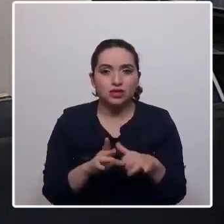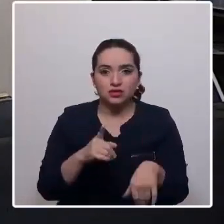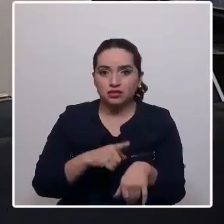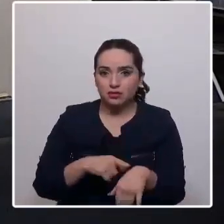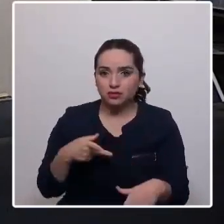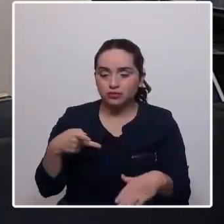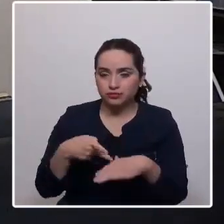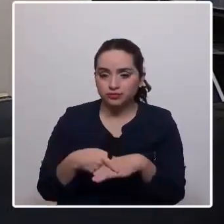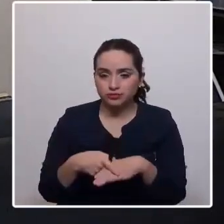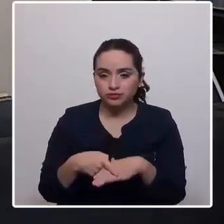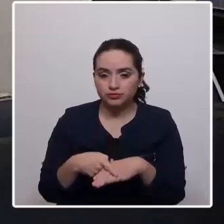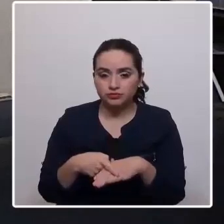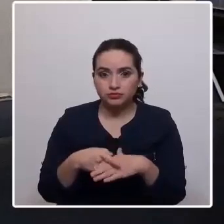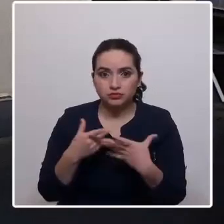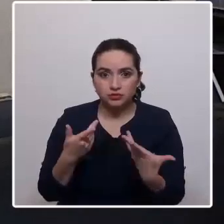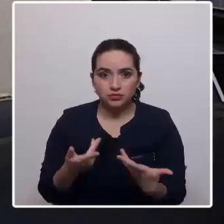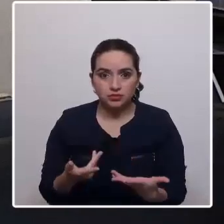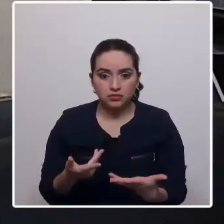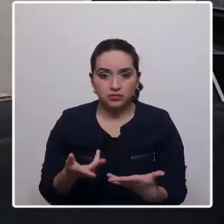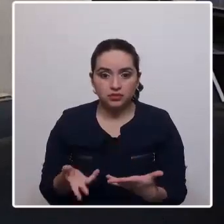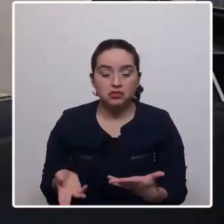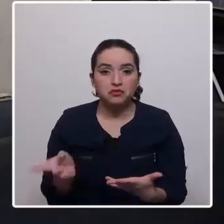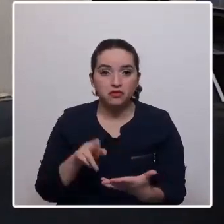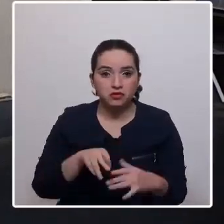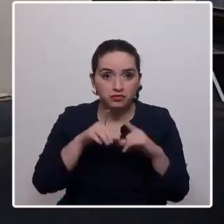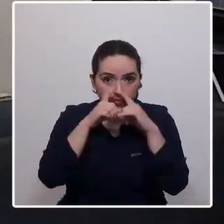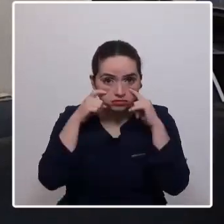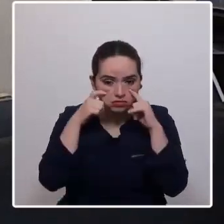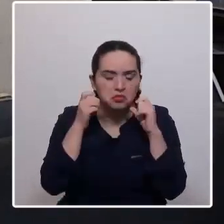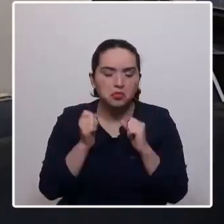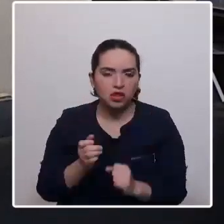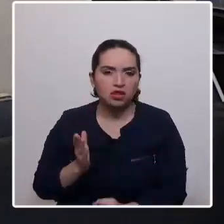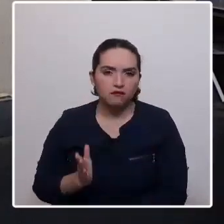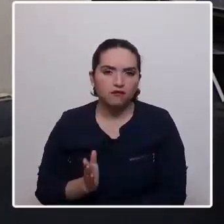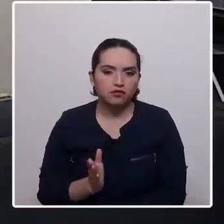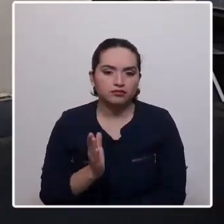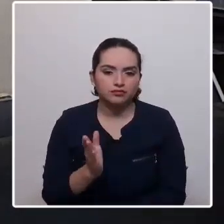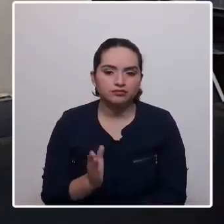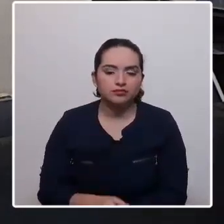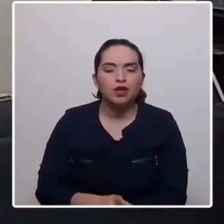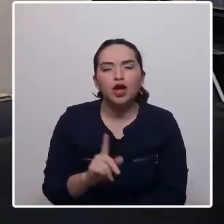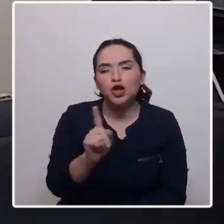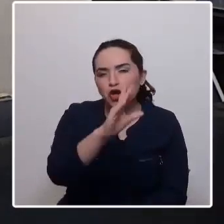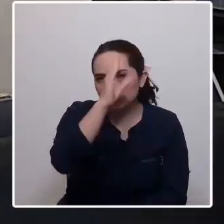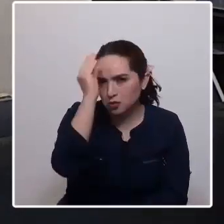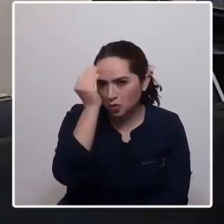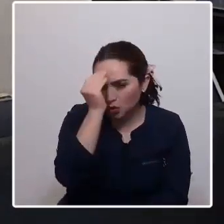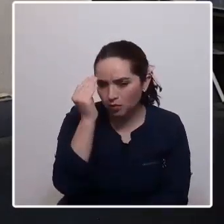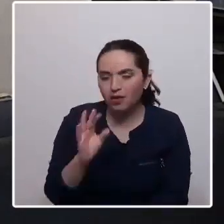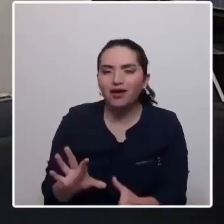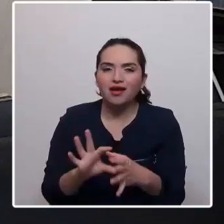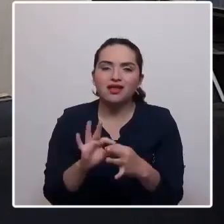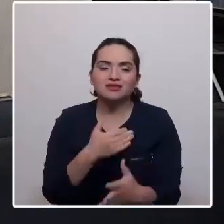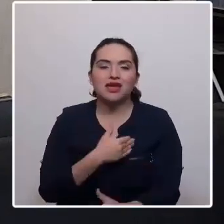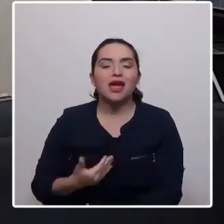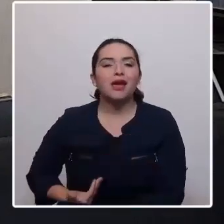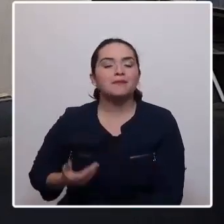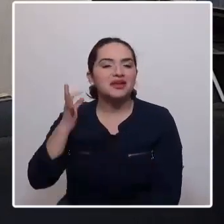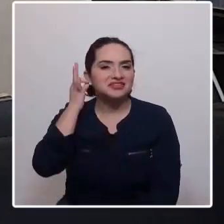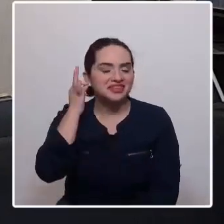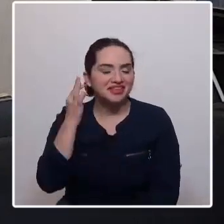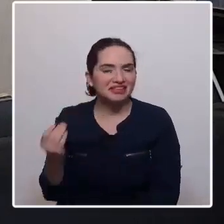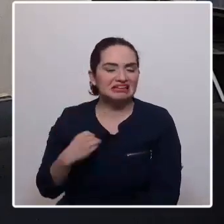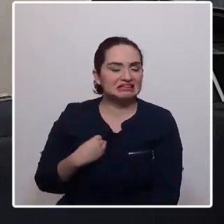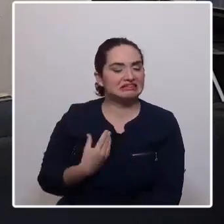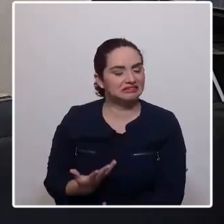pausado, apenas estemos en condiciones se va a reanudar. Muchas gracias. No se preocupe, gracias Presidente por el tirón de oreja. Está bien, está